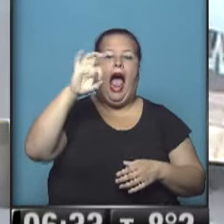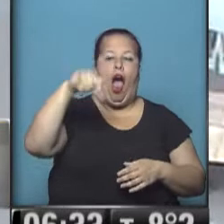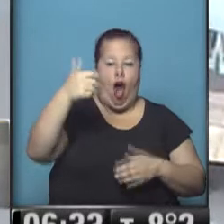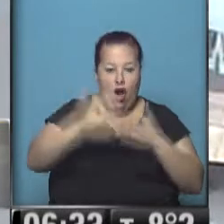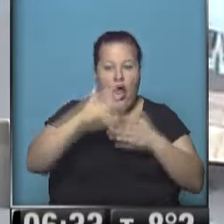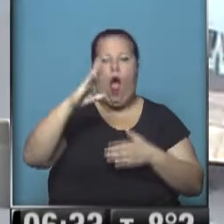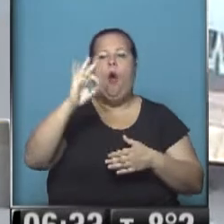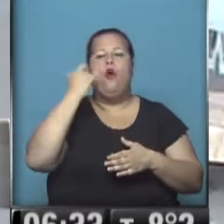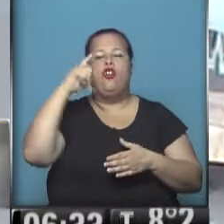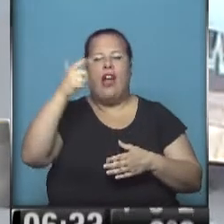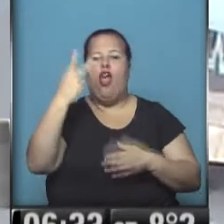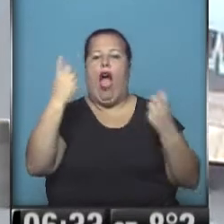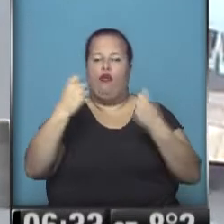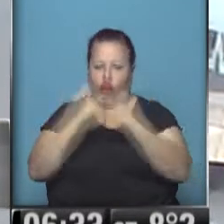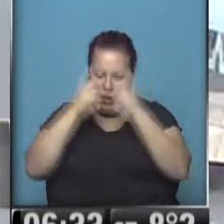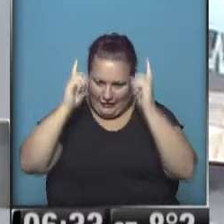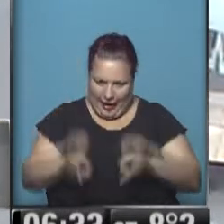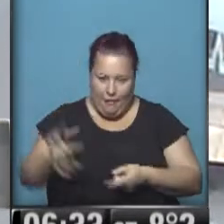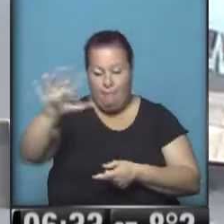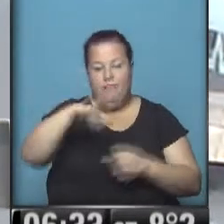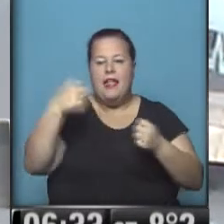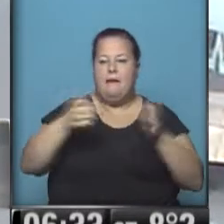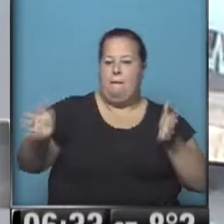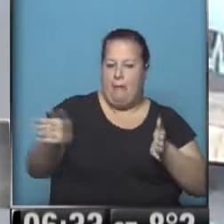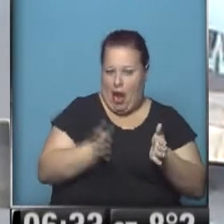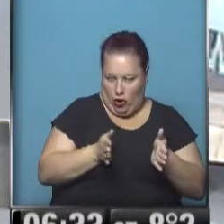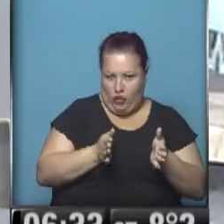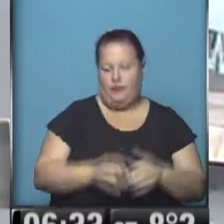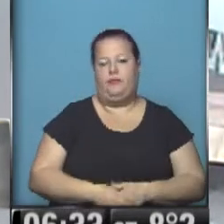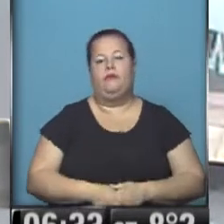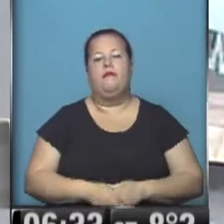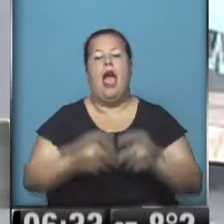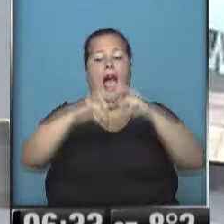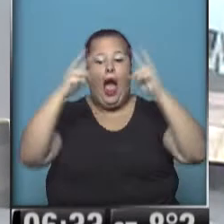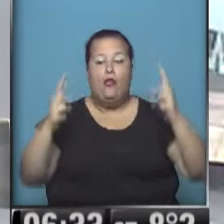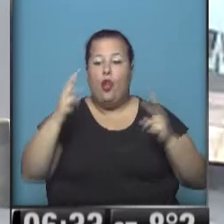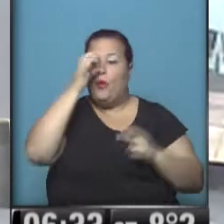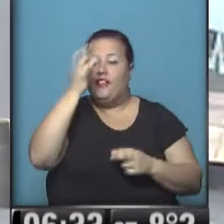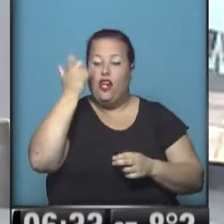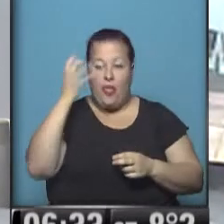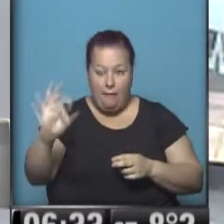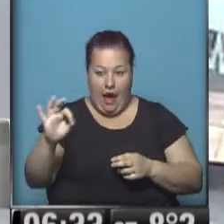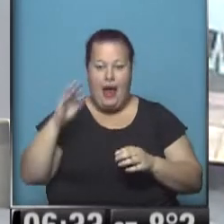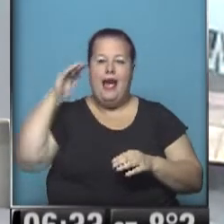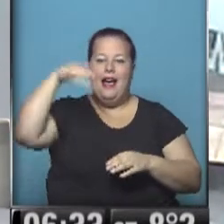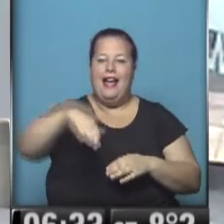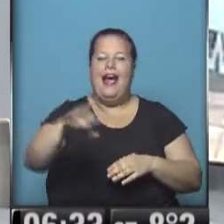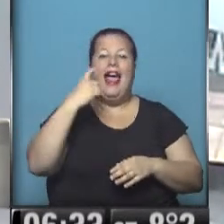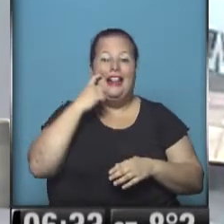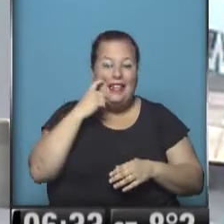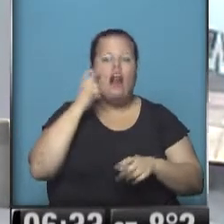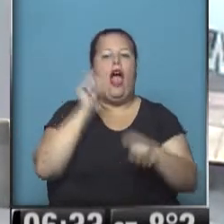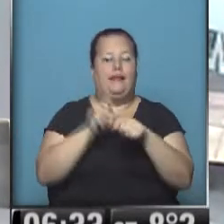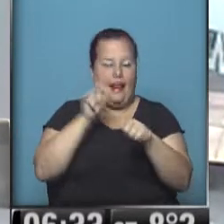tocaron sus vehículos también en este lugar hay reducción de calzada autopista 25 de marzo salida de avería entre ríos hay